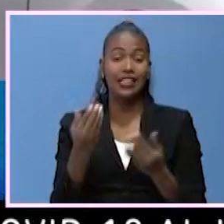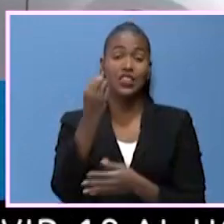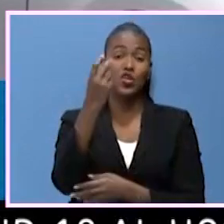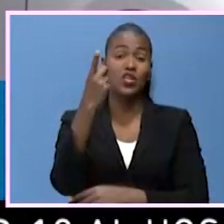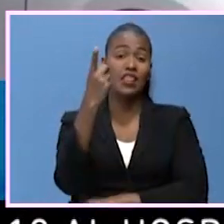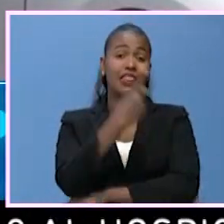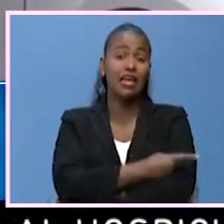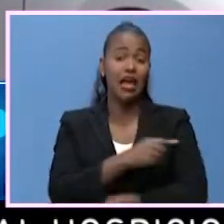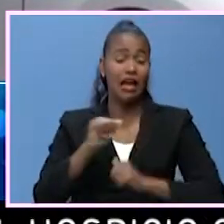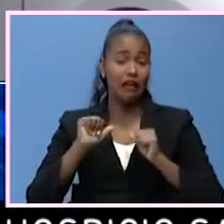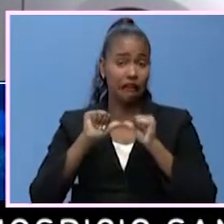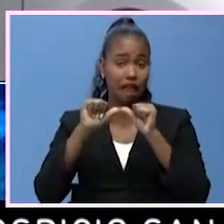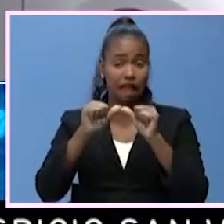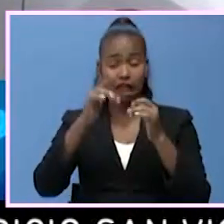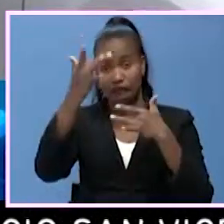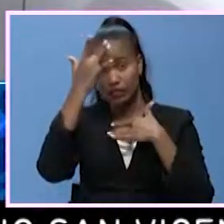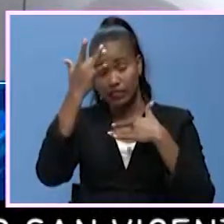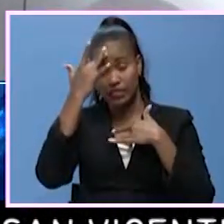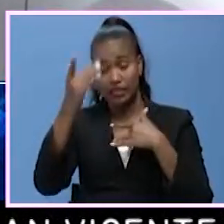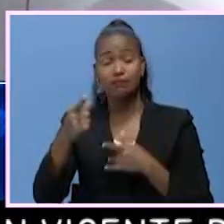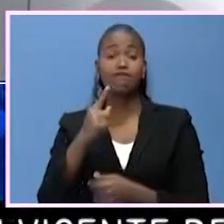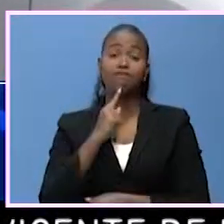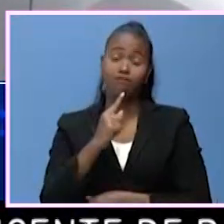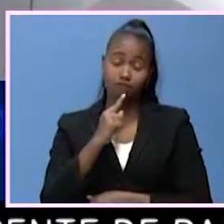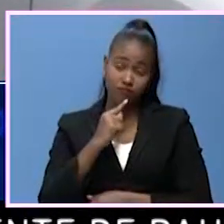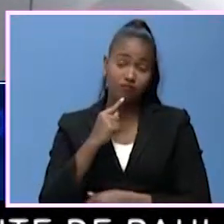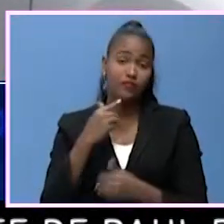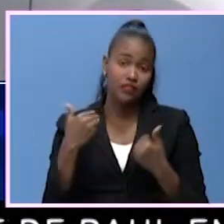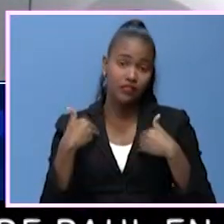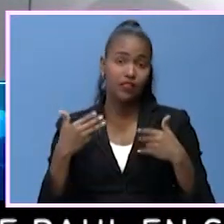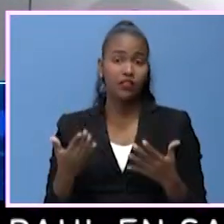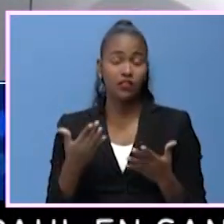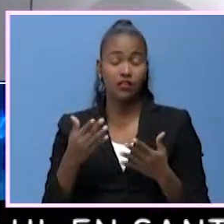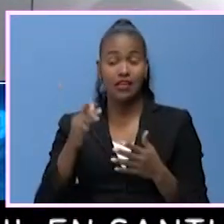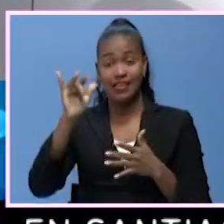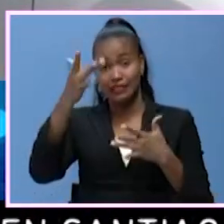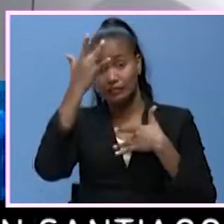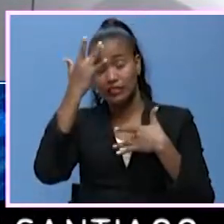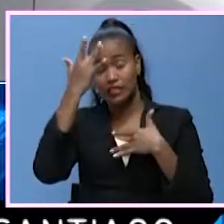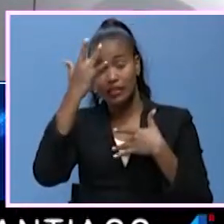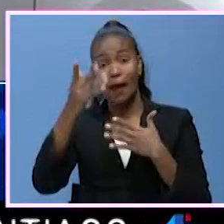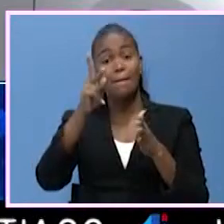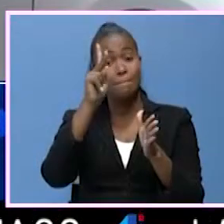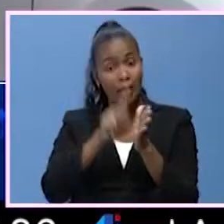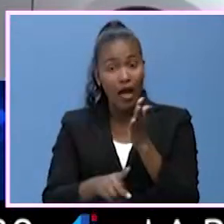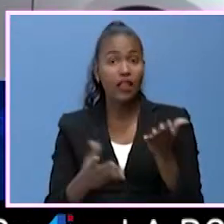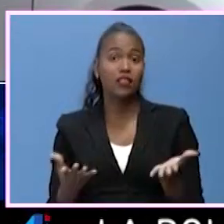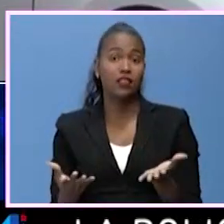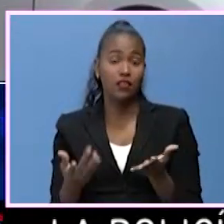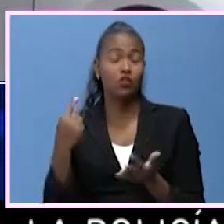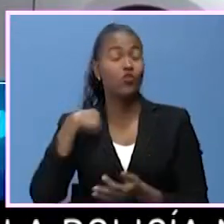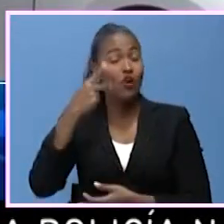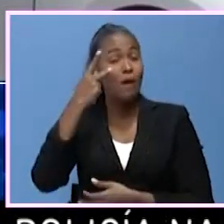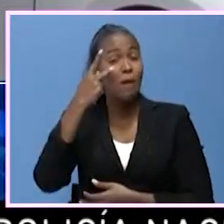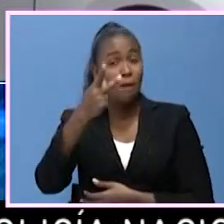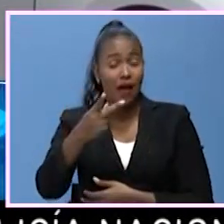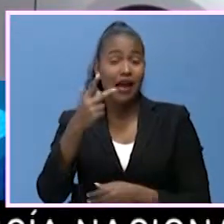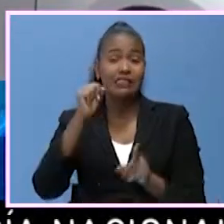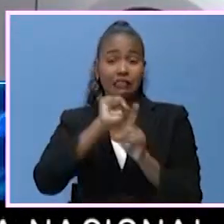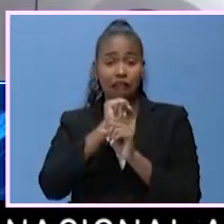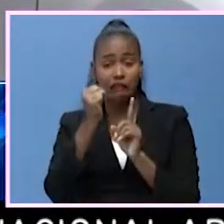aquí y el virus es real, el virus mata. Hemos visto